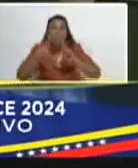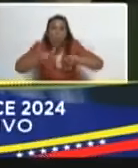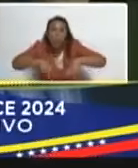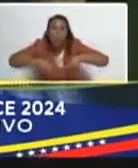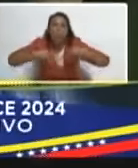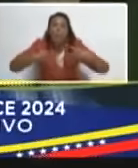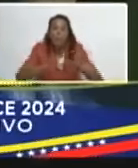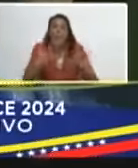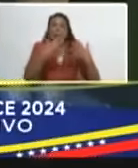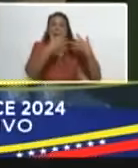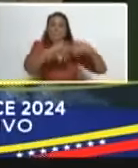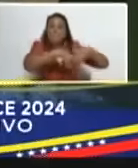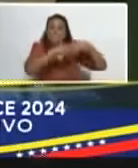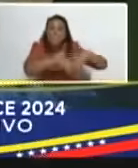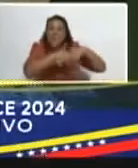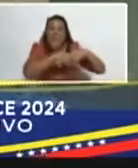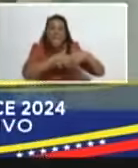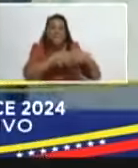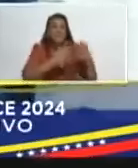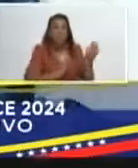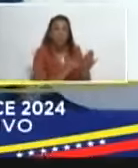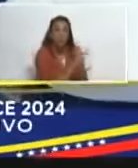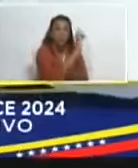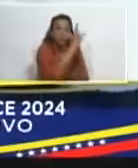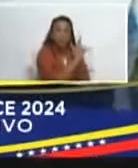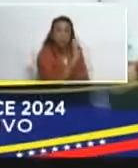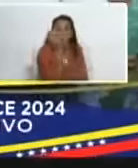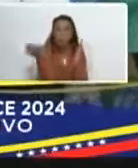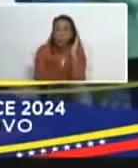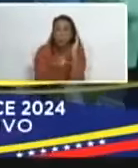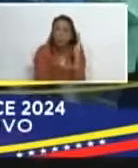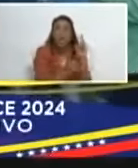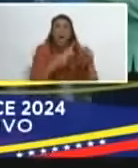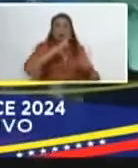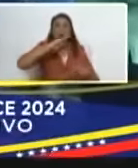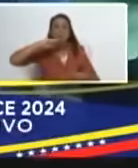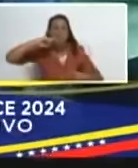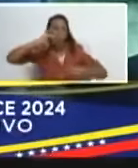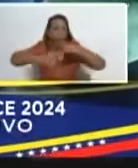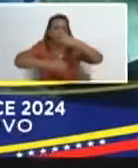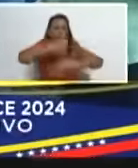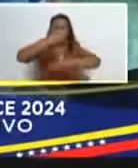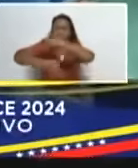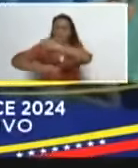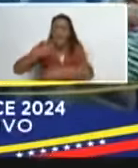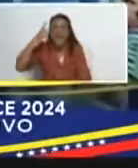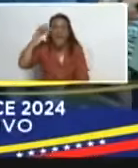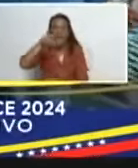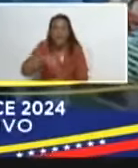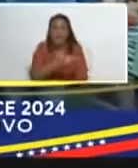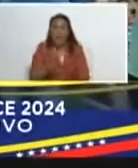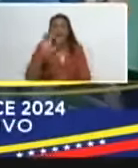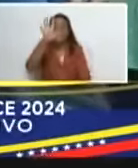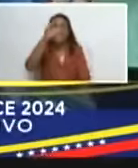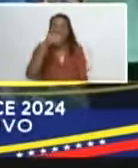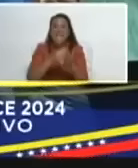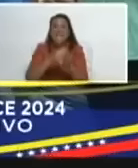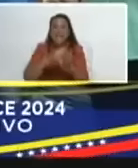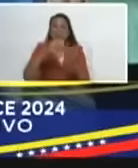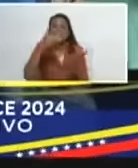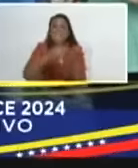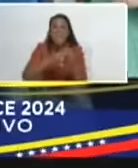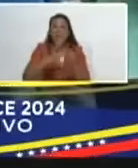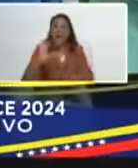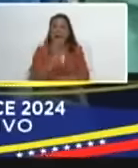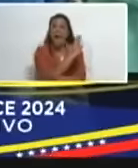recuperación de este central que hoy, esta semana, está llegando a las 500.000 toneladas de caña